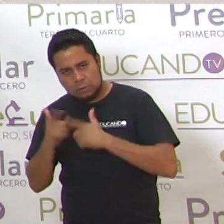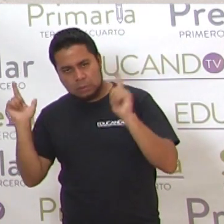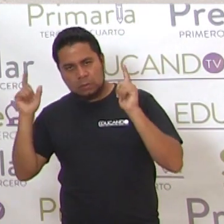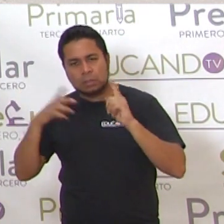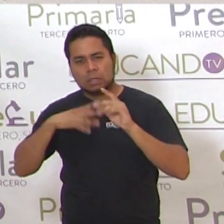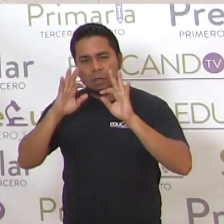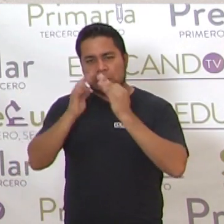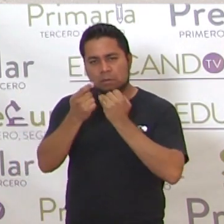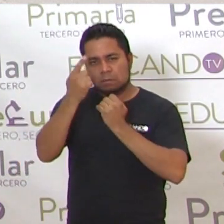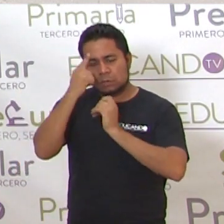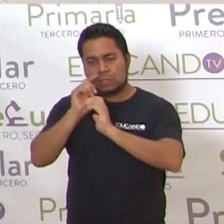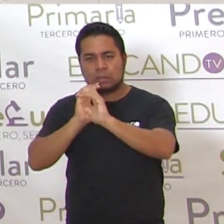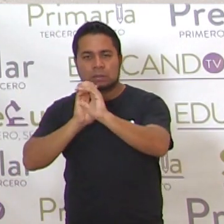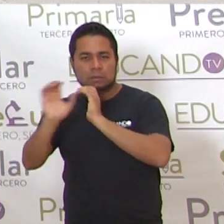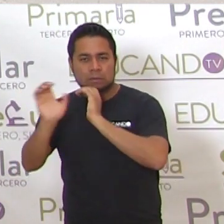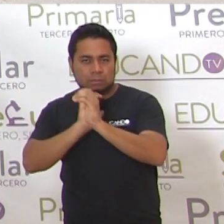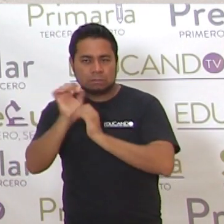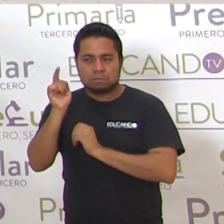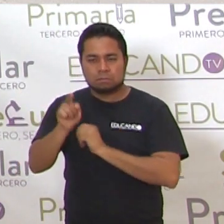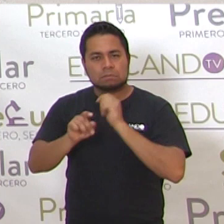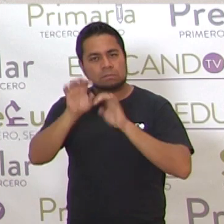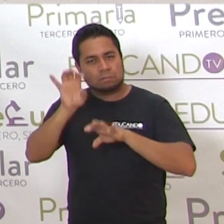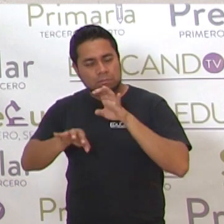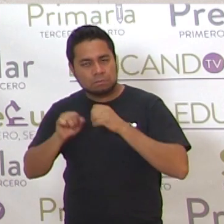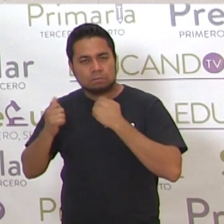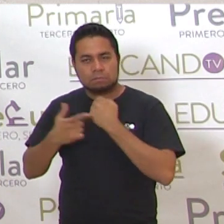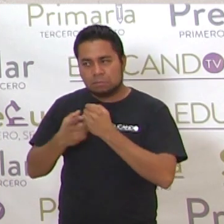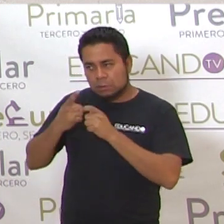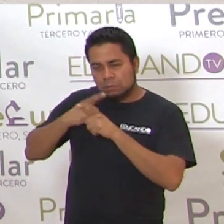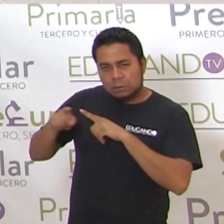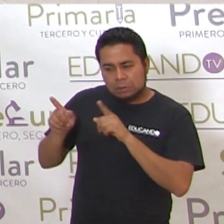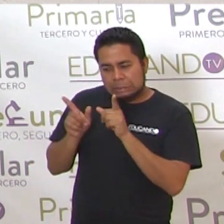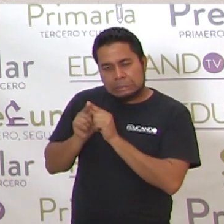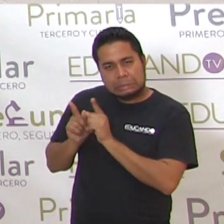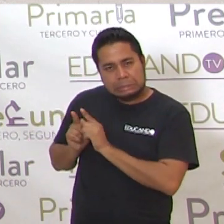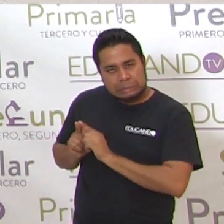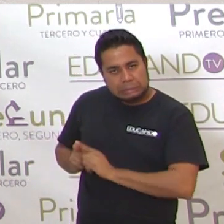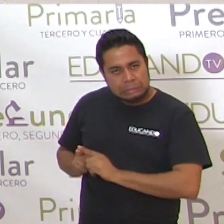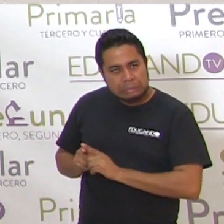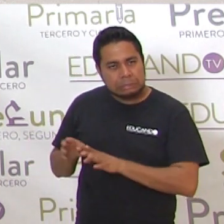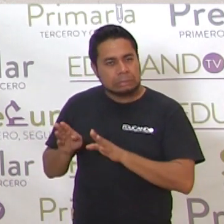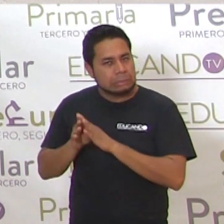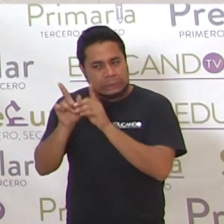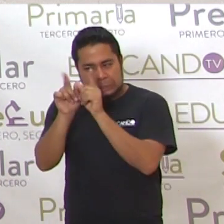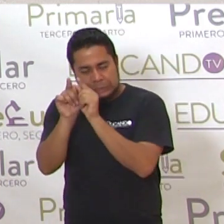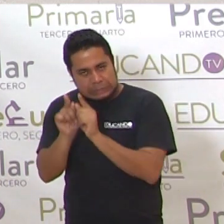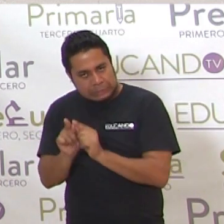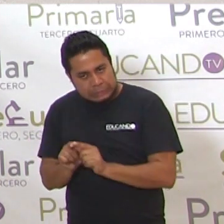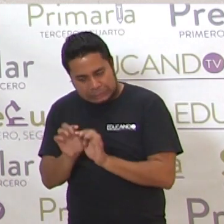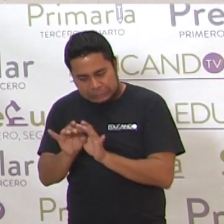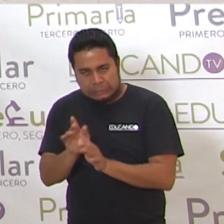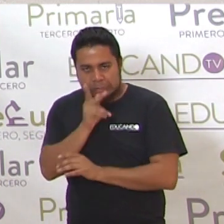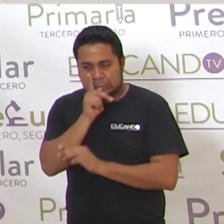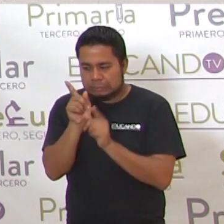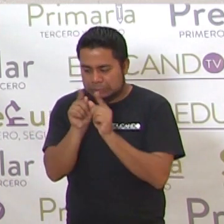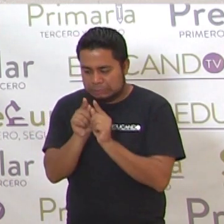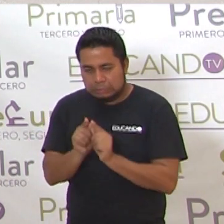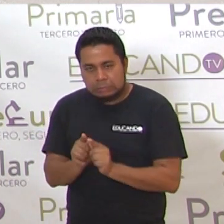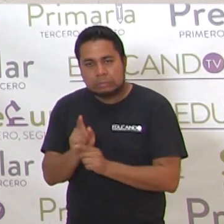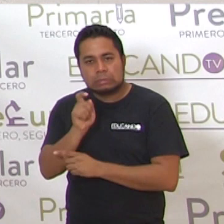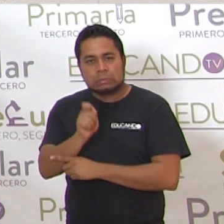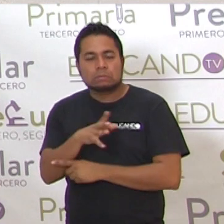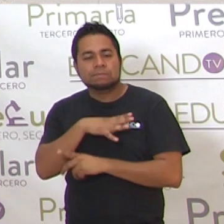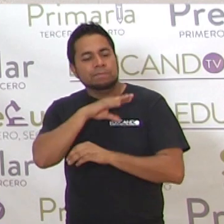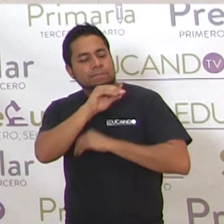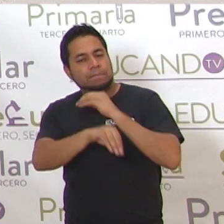medios de comunicación donde tú escribes mensajes muy cortos muy muy cortos de pocas palabras y que las